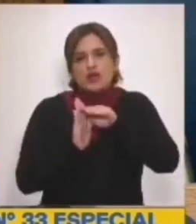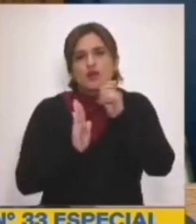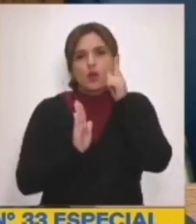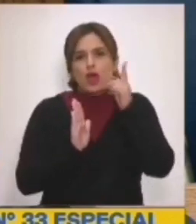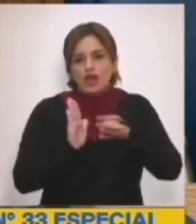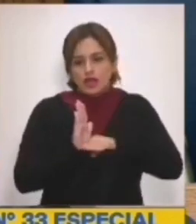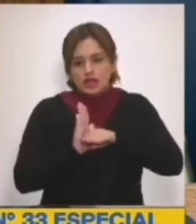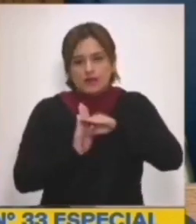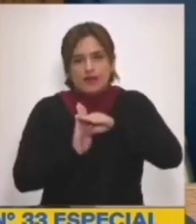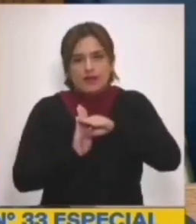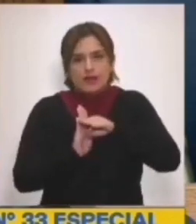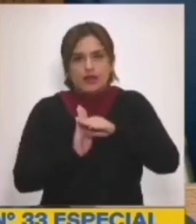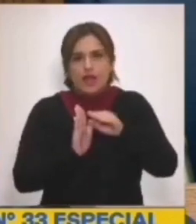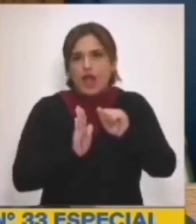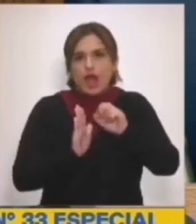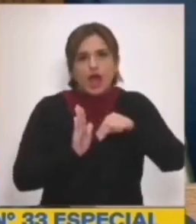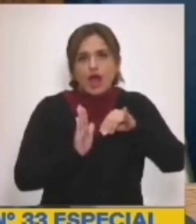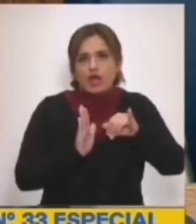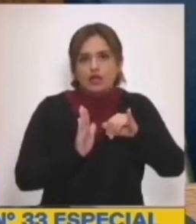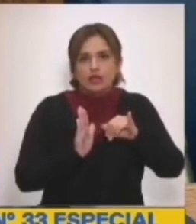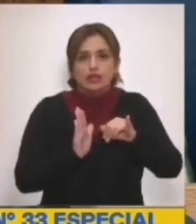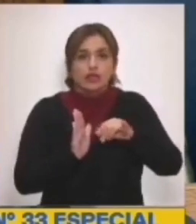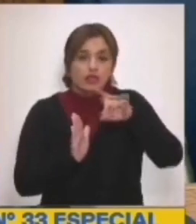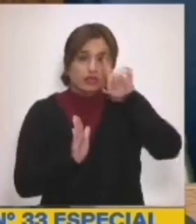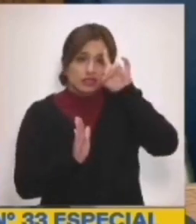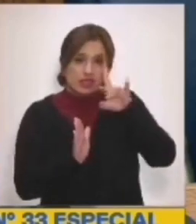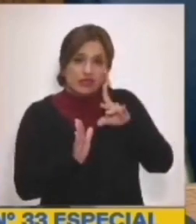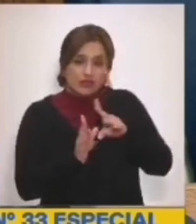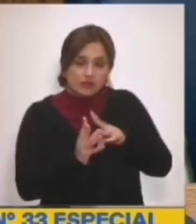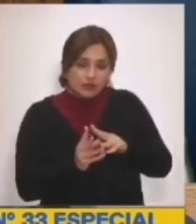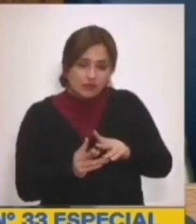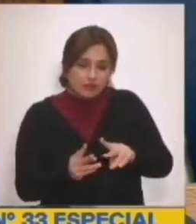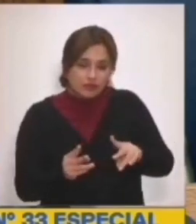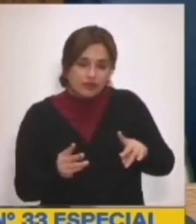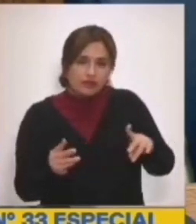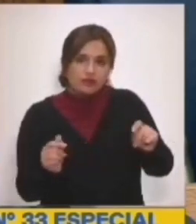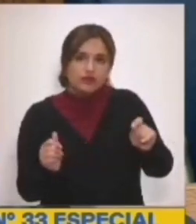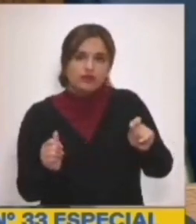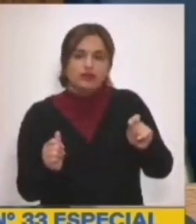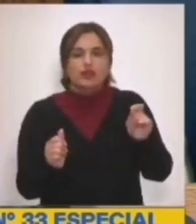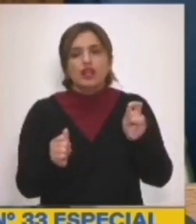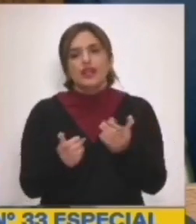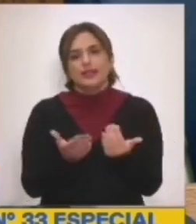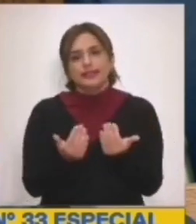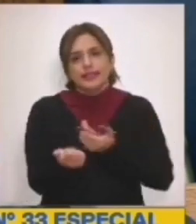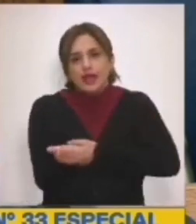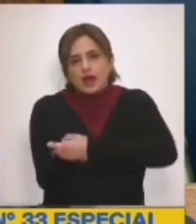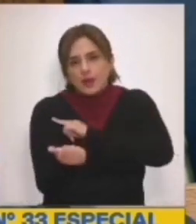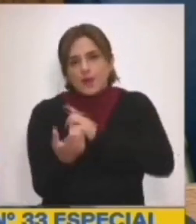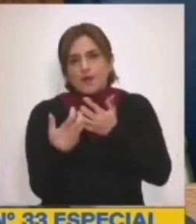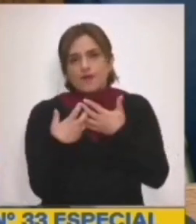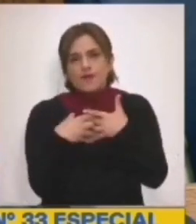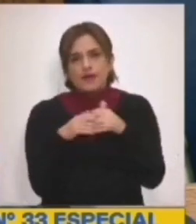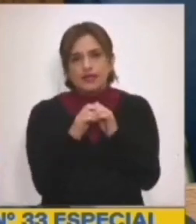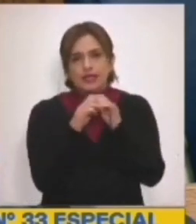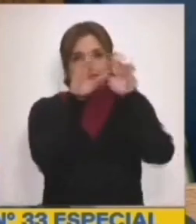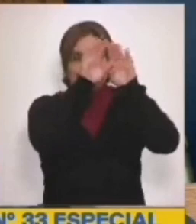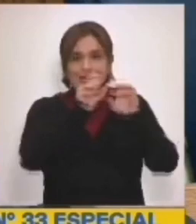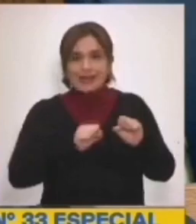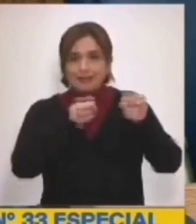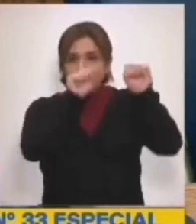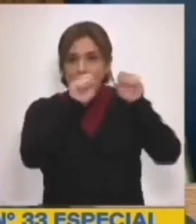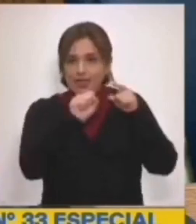está sabemos que se vino desmantelando se vino desfilando necesitamos fortalecer el Ministerio Público